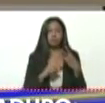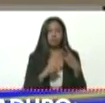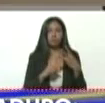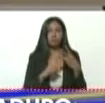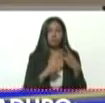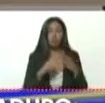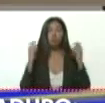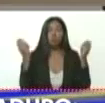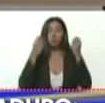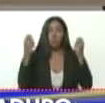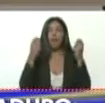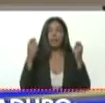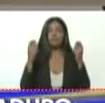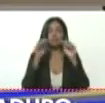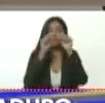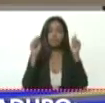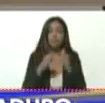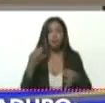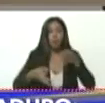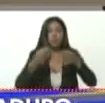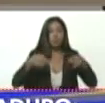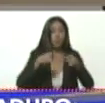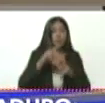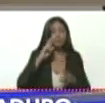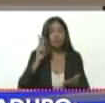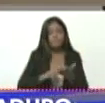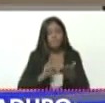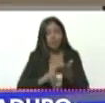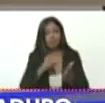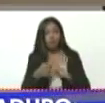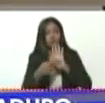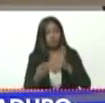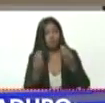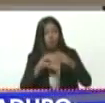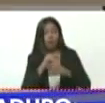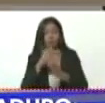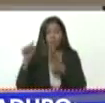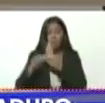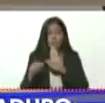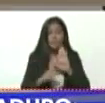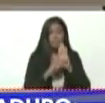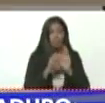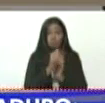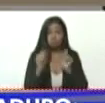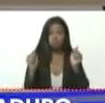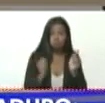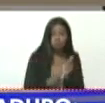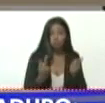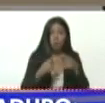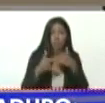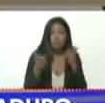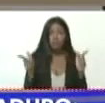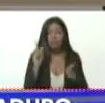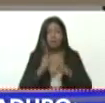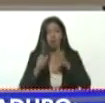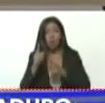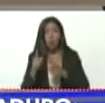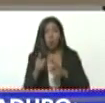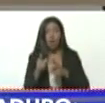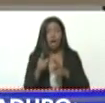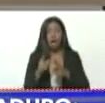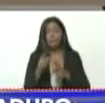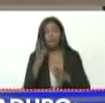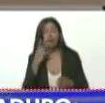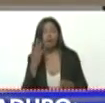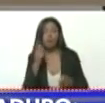exhortar al sistema de justicia mediante la Comisión de la Verdad para que acuerde medidas de sustitución de privación de libertad en aquellos casos en los